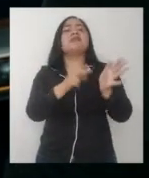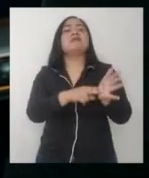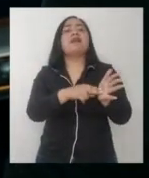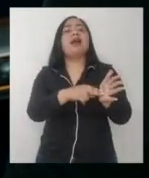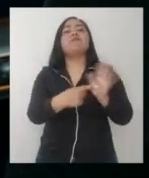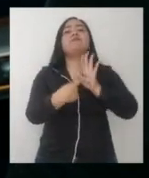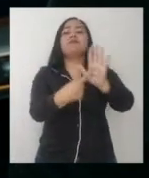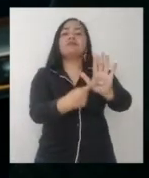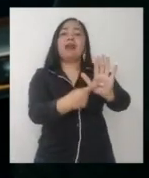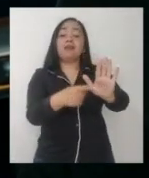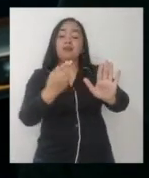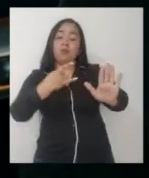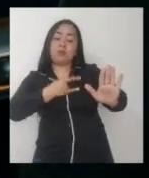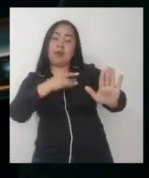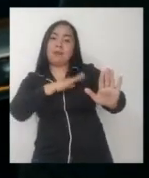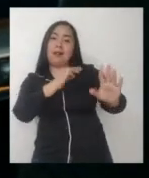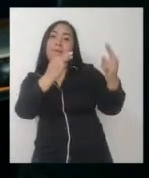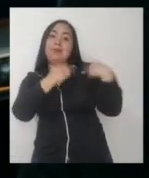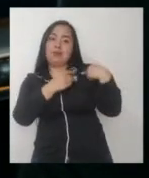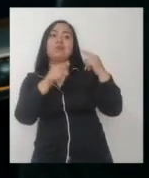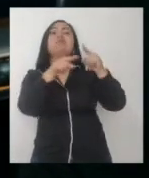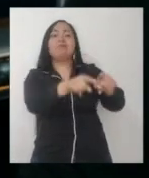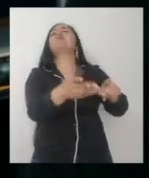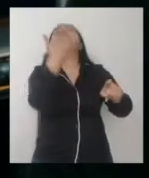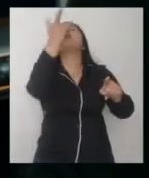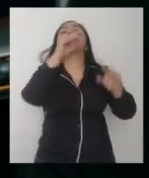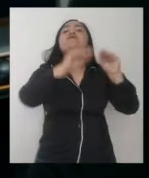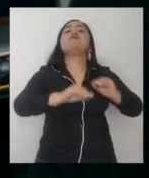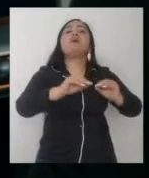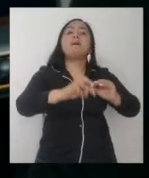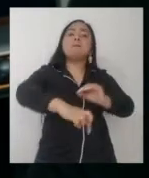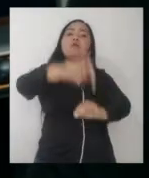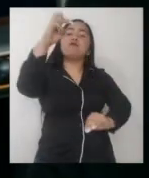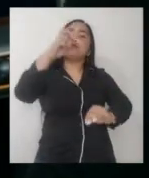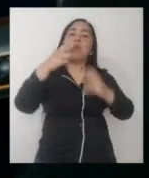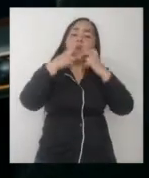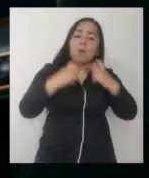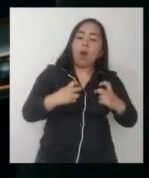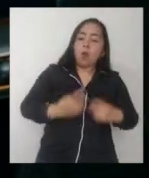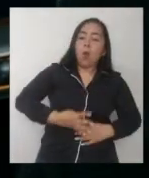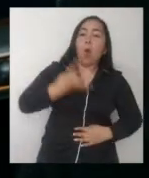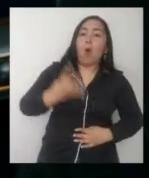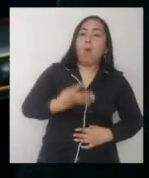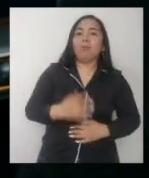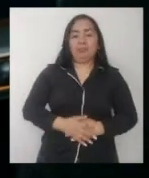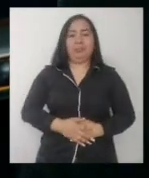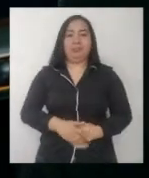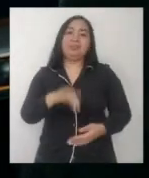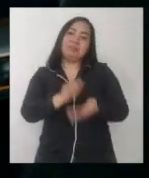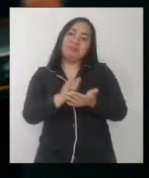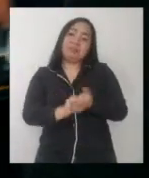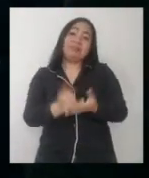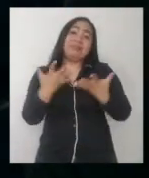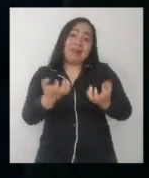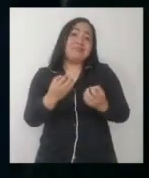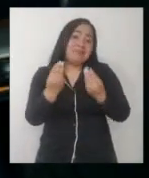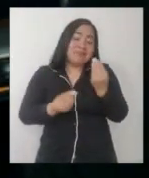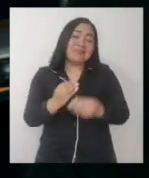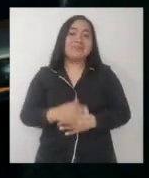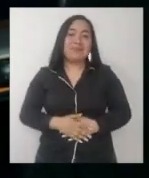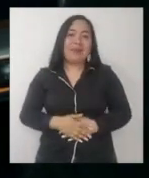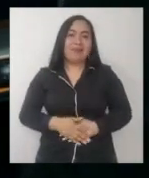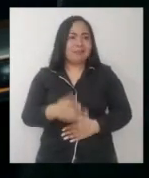tan bonita que decimos que formamos profesional y humanamente competentes. Entonces, esto es lo que nosotros tenemos que hacer,